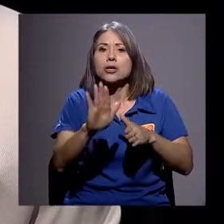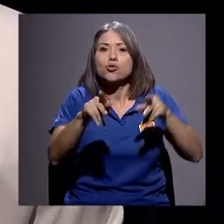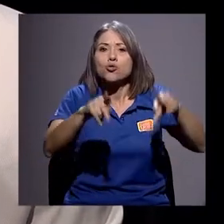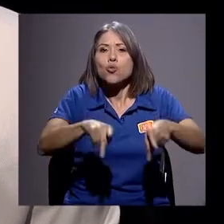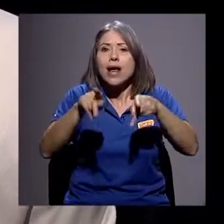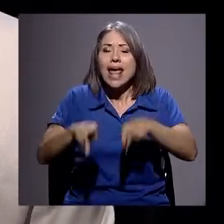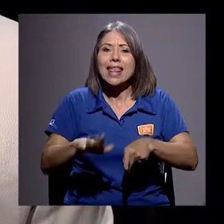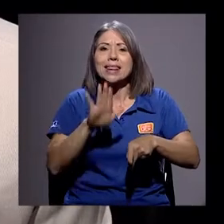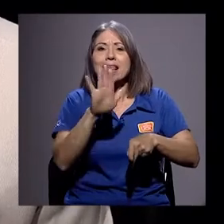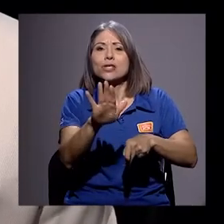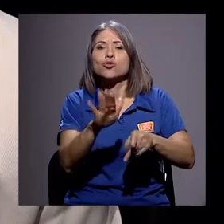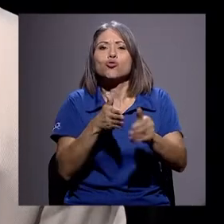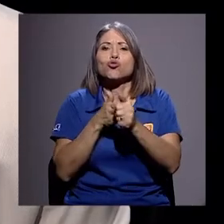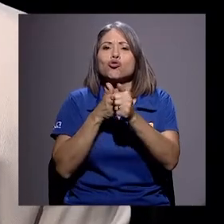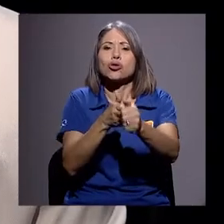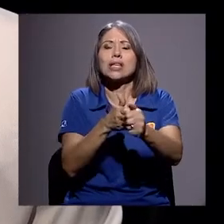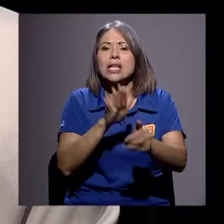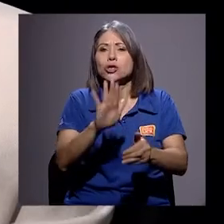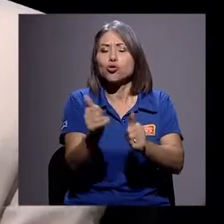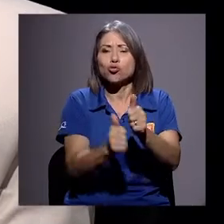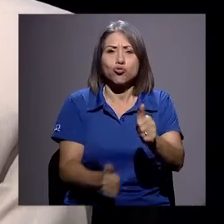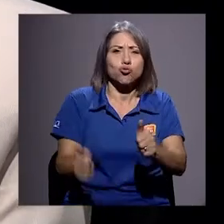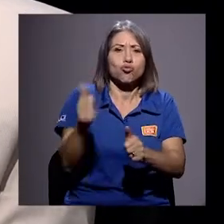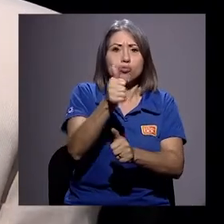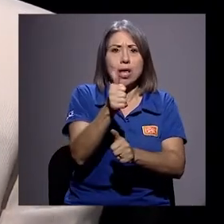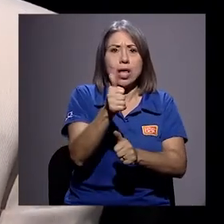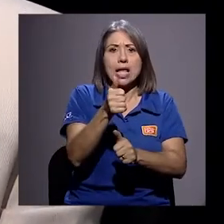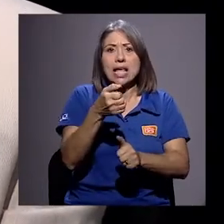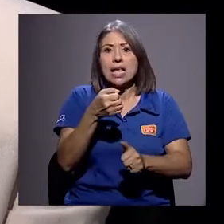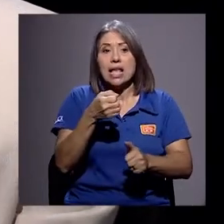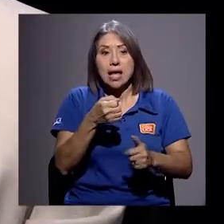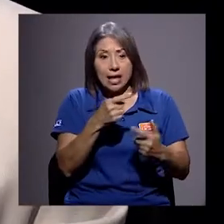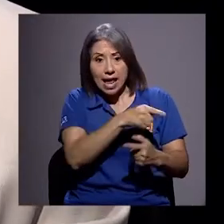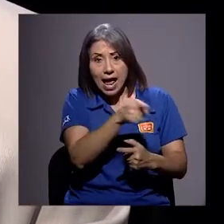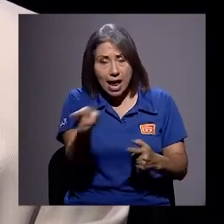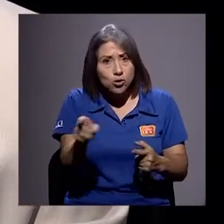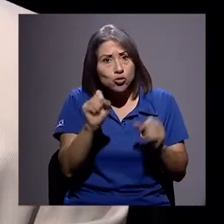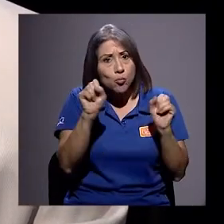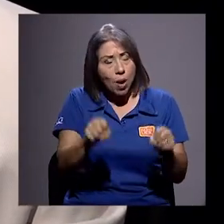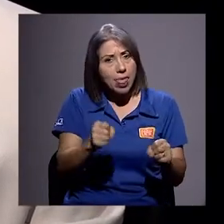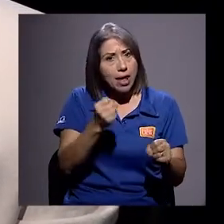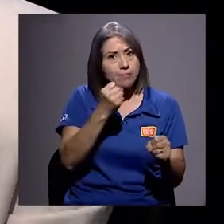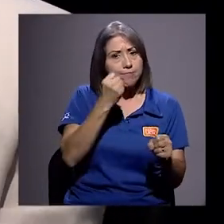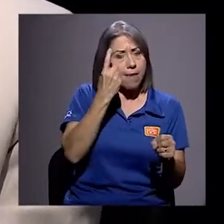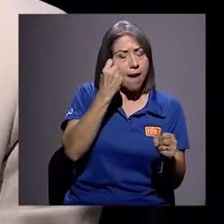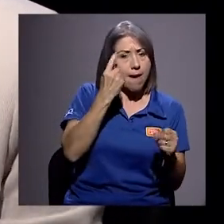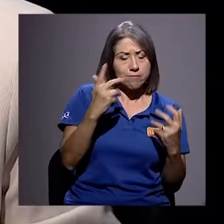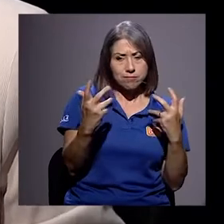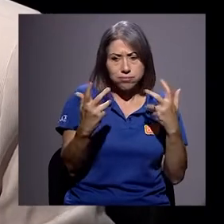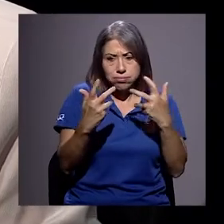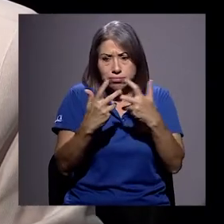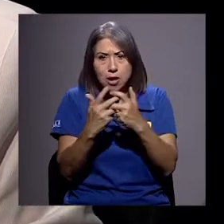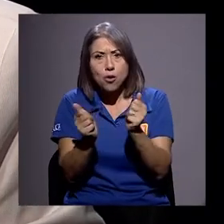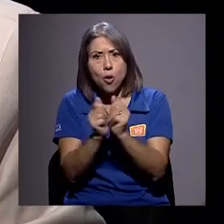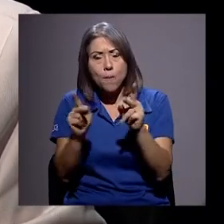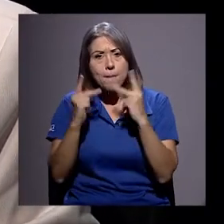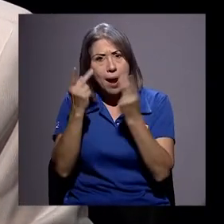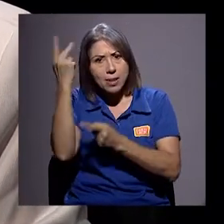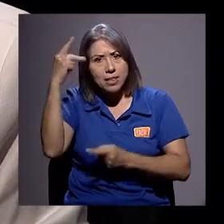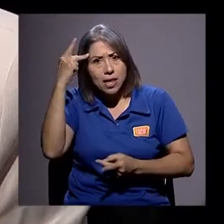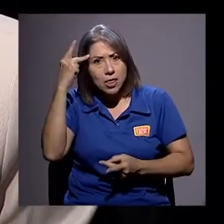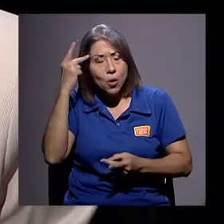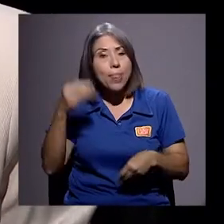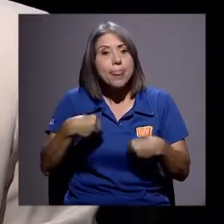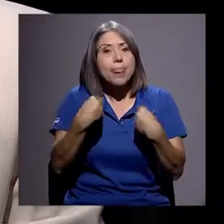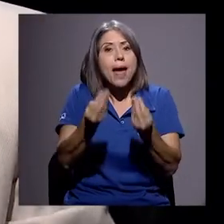cuadros a sus aspirantes dándoles congruencia con la ideología que el partido representa dándoles incluso conocimientos básicos de